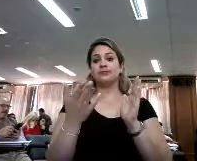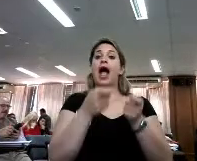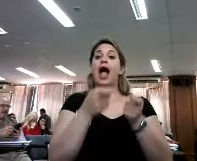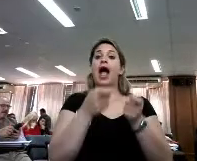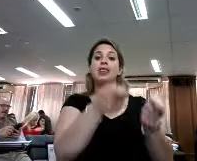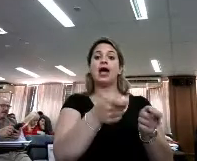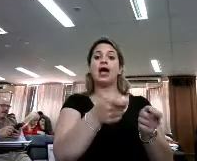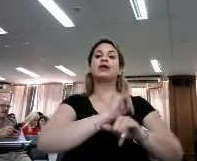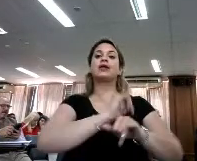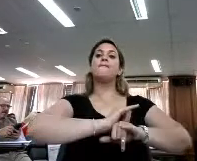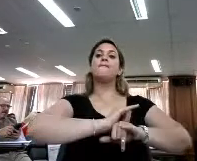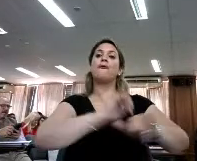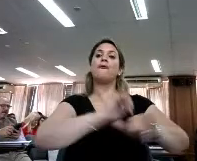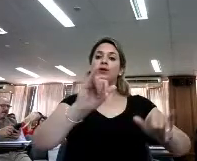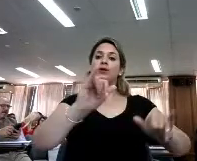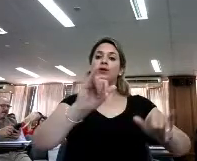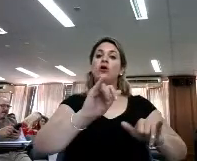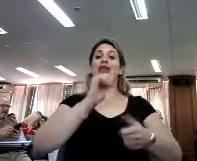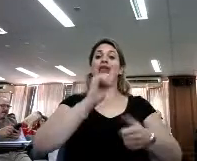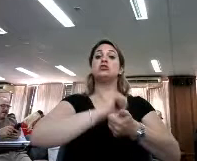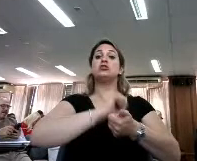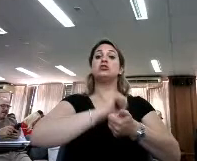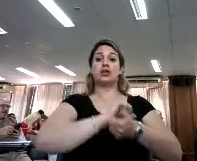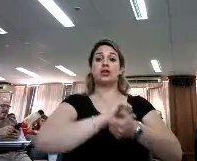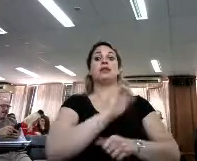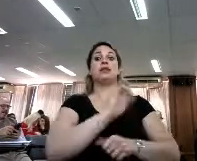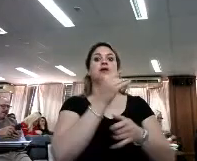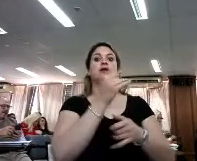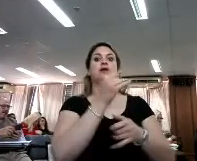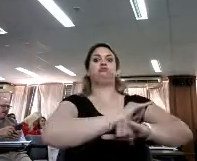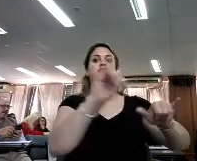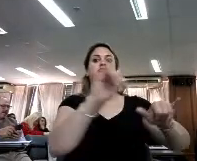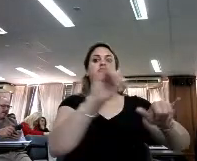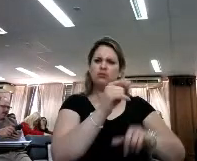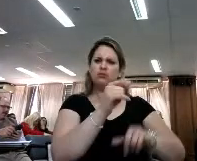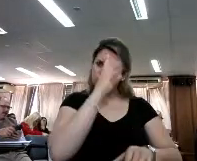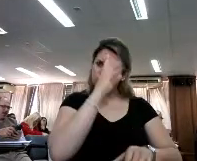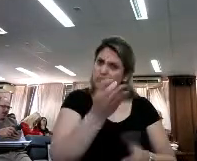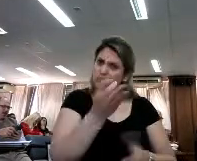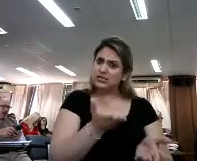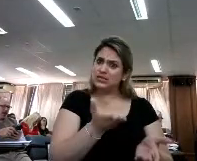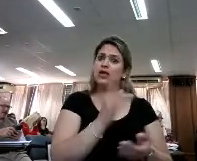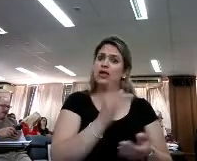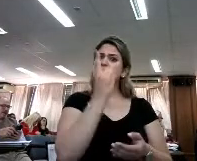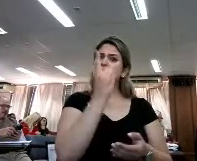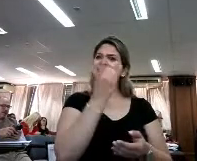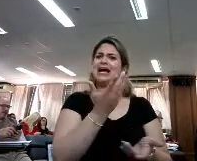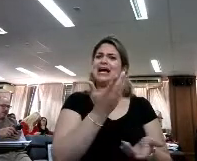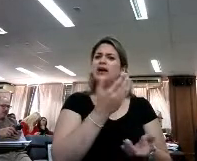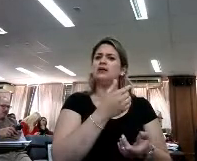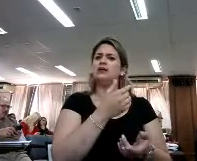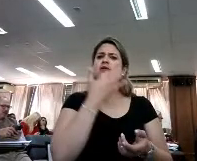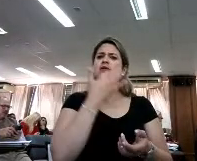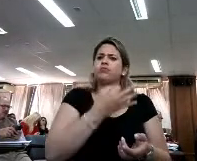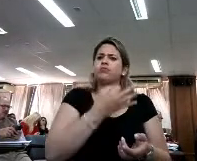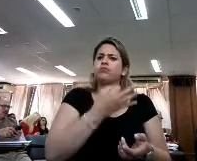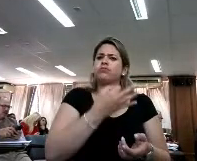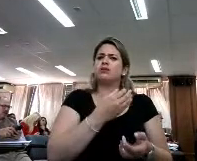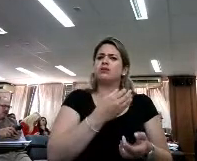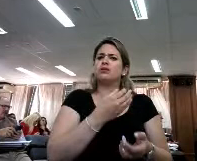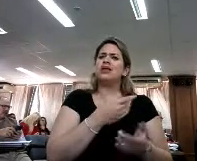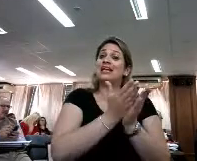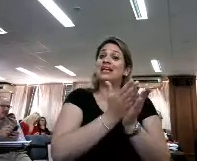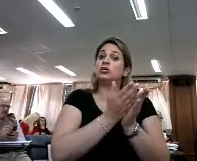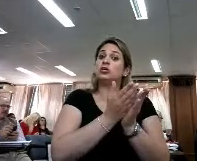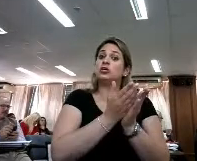la publicó la editorial de la universidad. Bueno, ¿y cómo sé que la universidad, ya que la universidad no crea, tiene los derechos? Pues determino esa